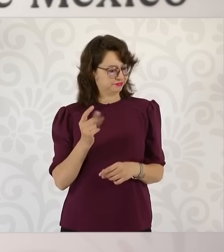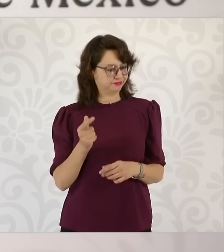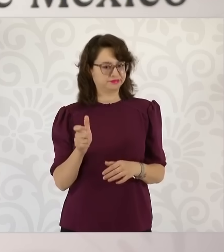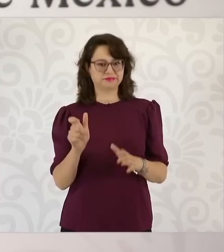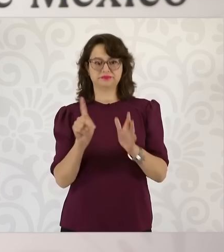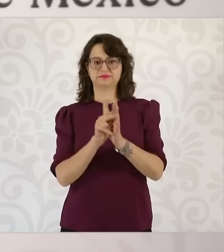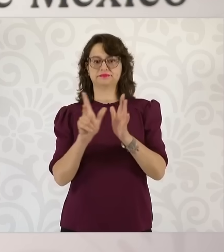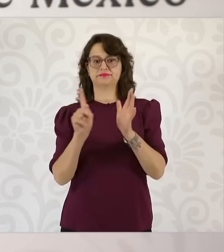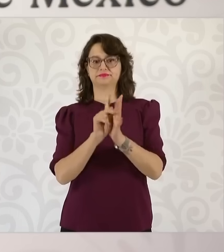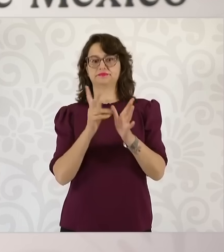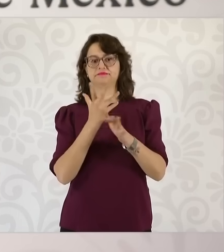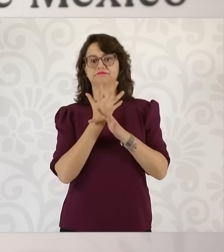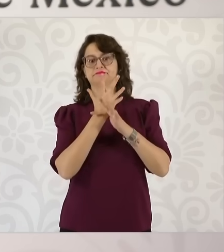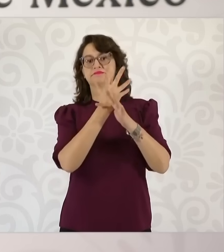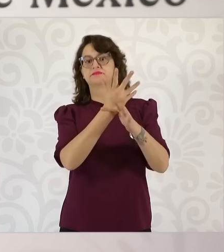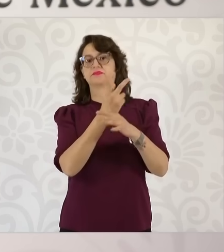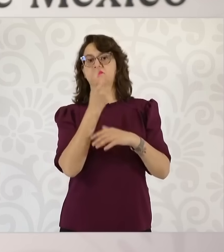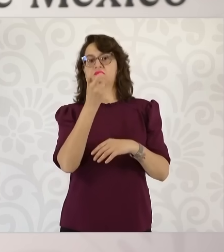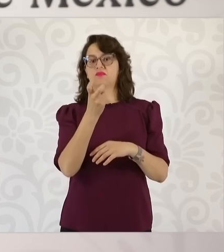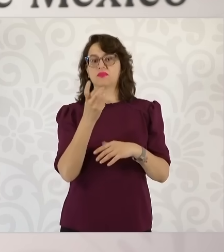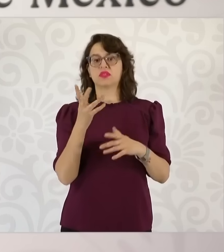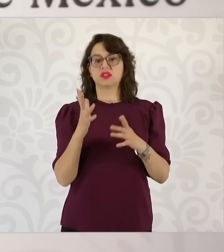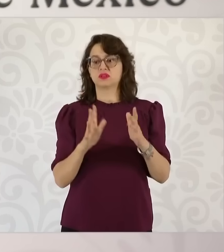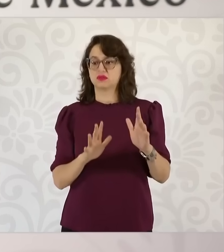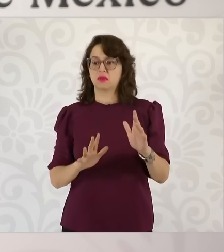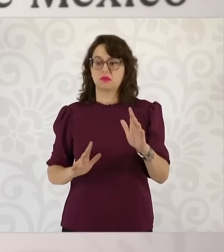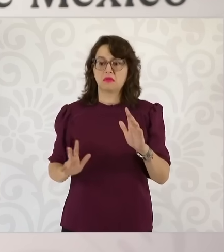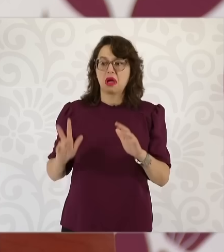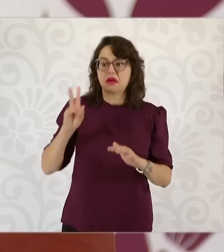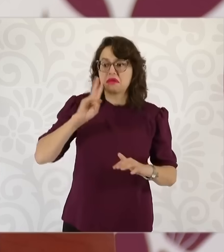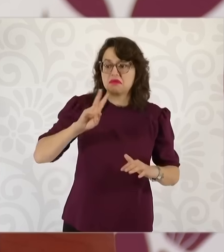de que era un experimento, creo que kafkiano, dicen.